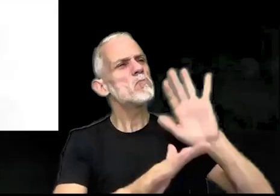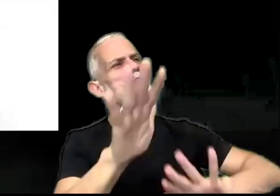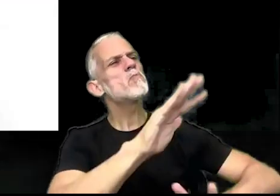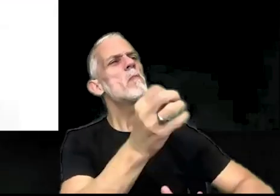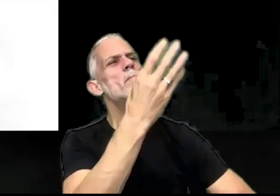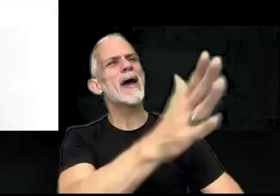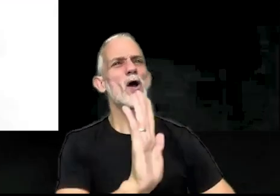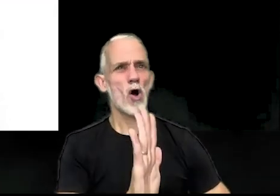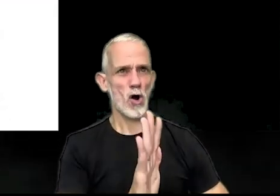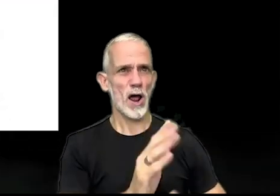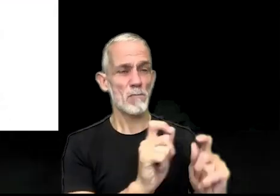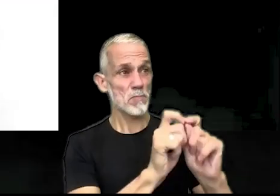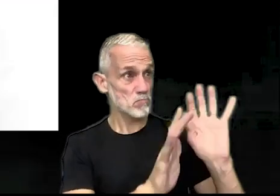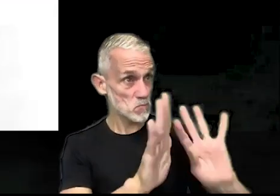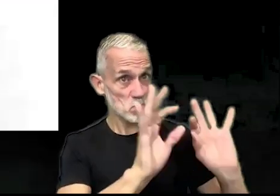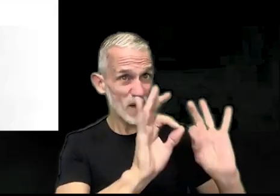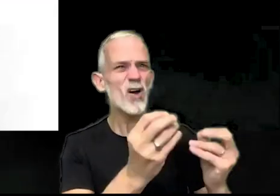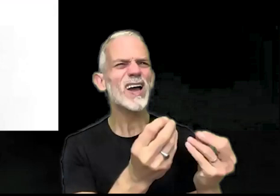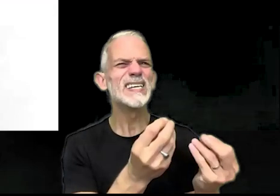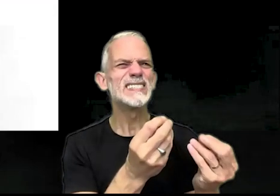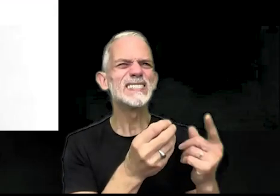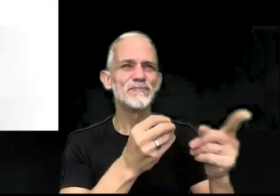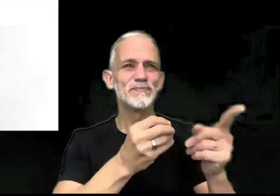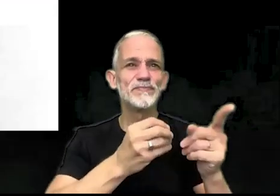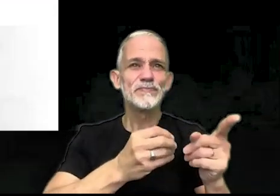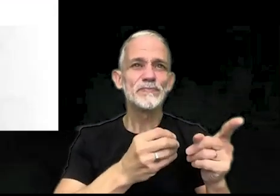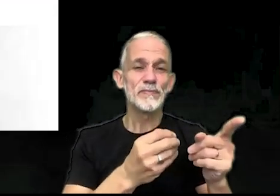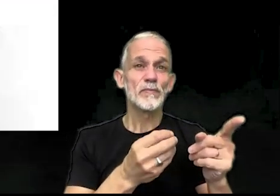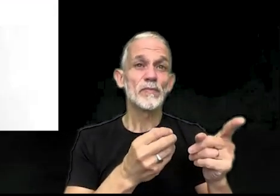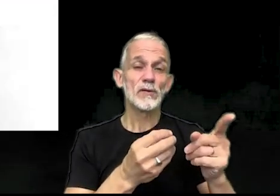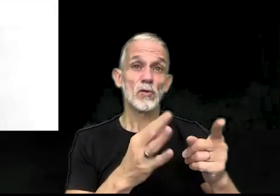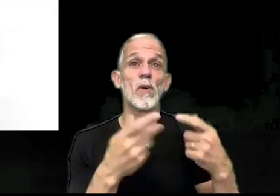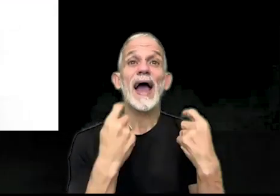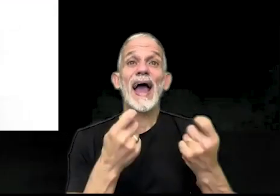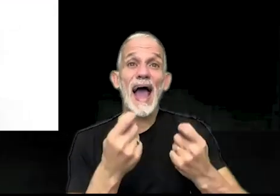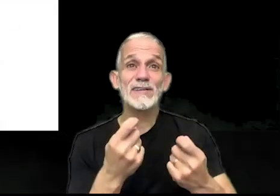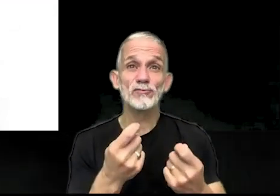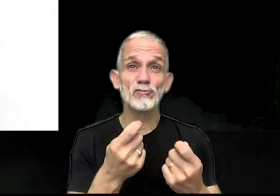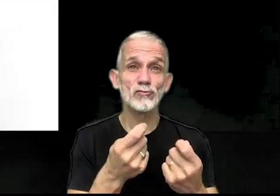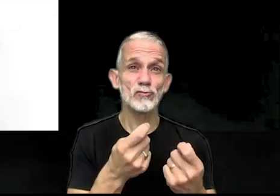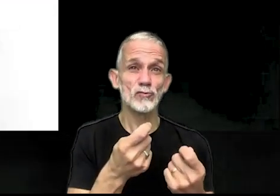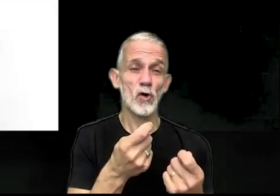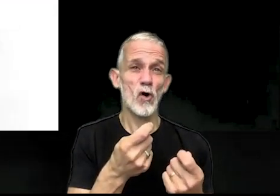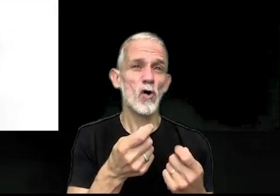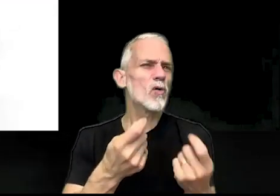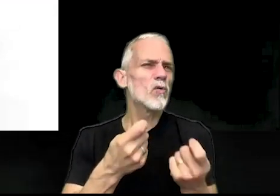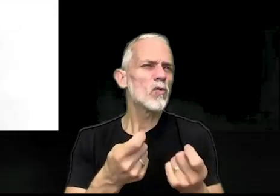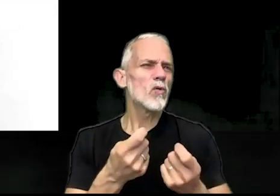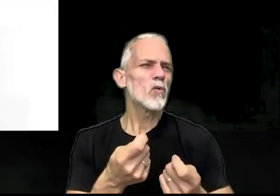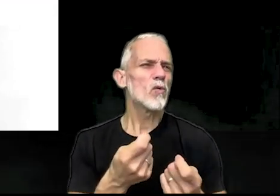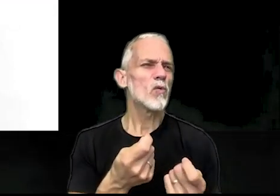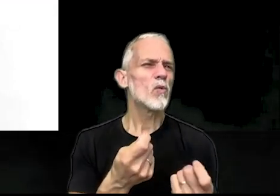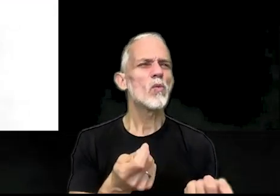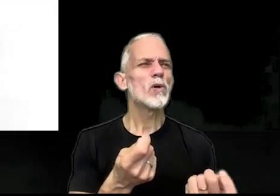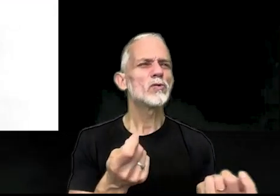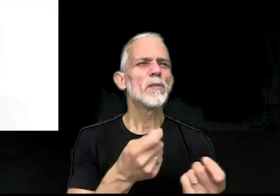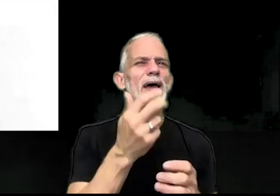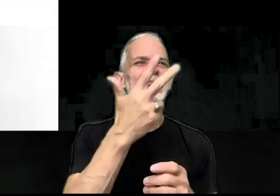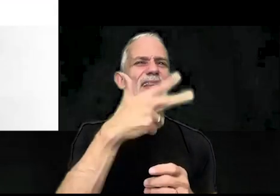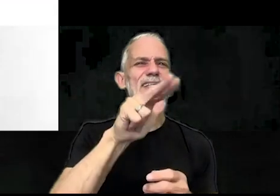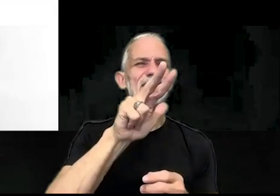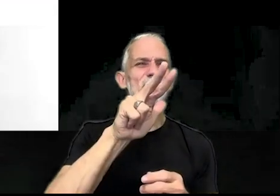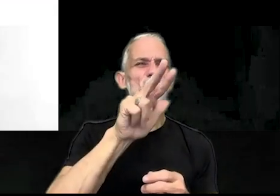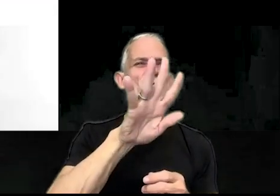una mejora. La mejora le insumió un costo, ¿sí? De